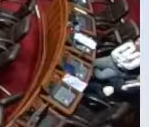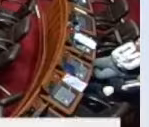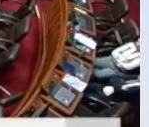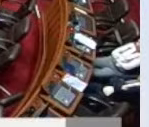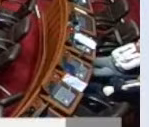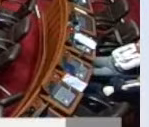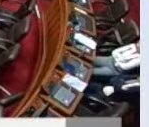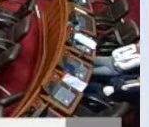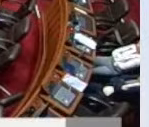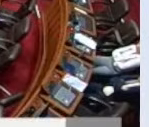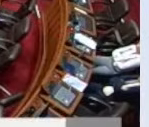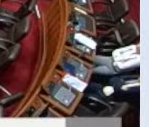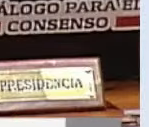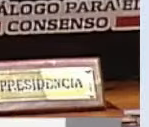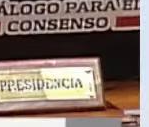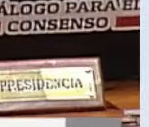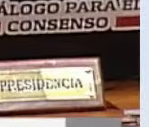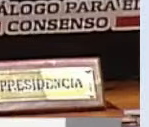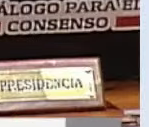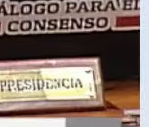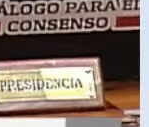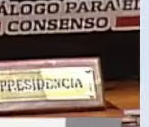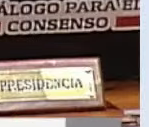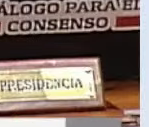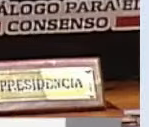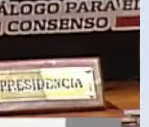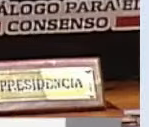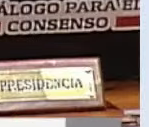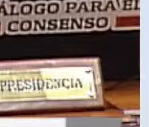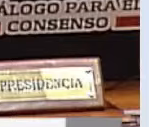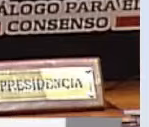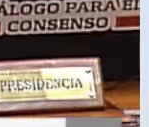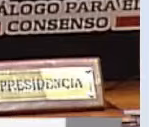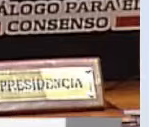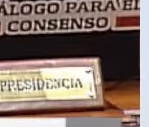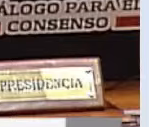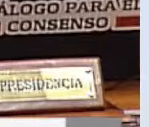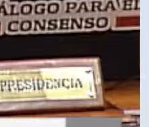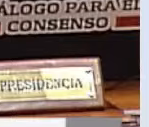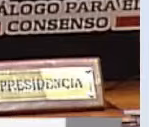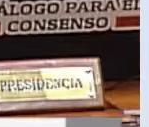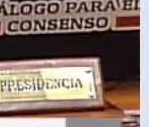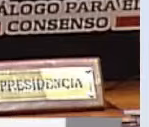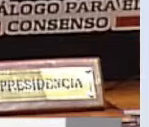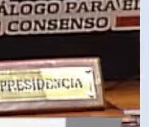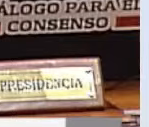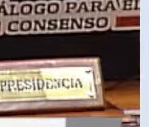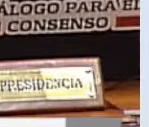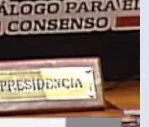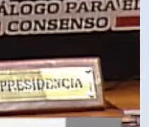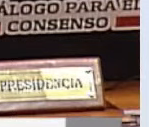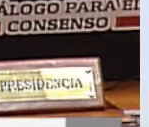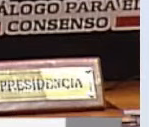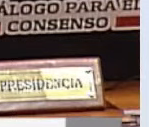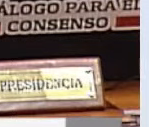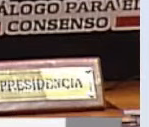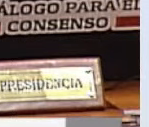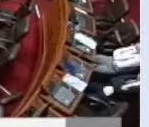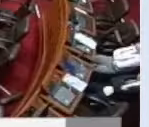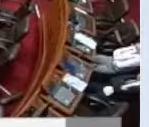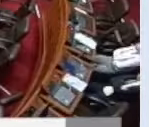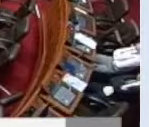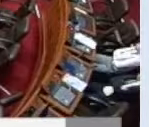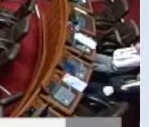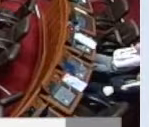Gracias, congresista. Tiene el uso de la palabra la congresista Elizabeth Medina Hermosilla por 1 minuto 45 segundos.